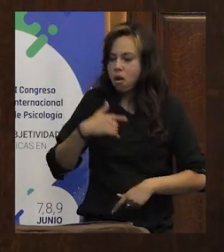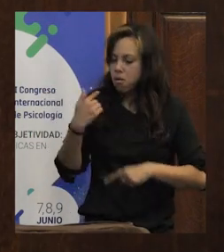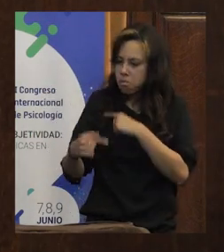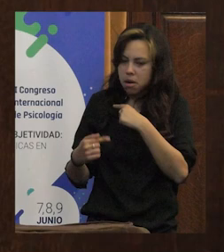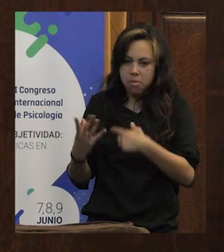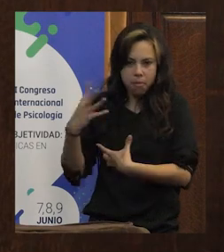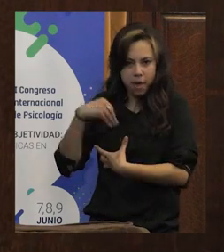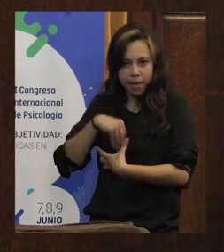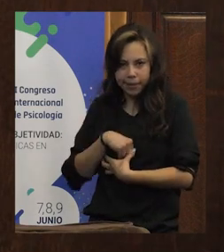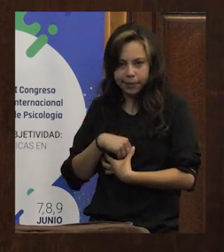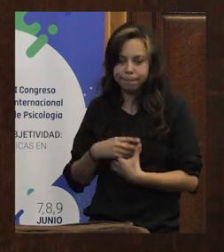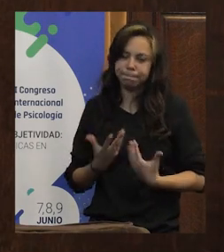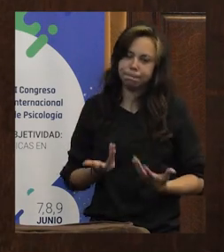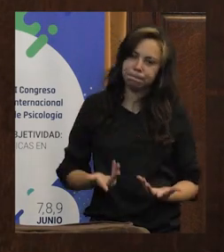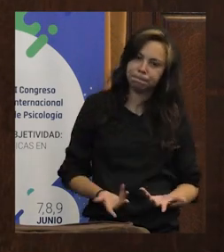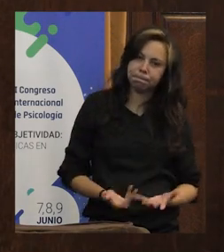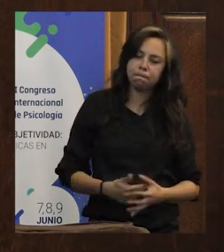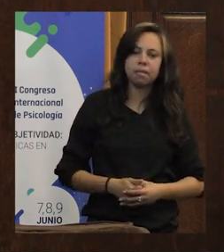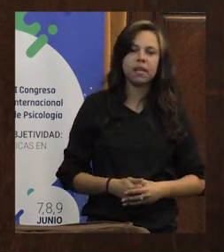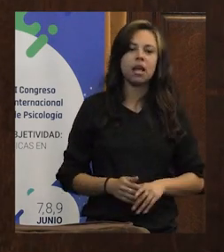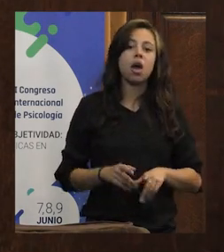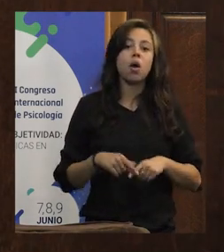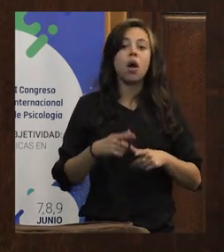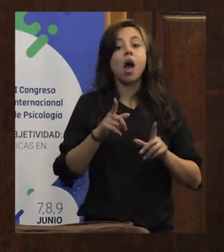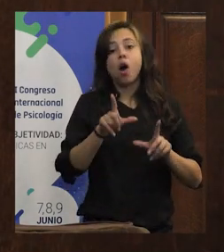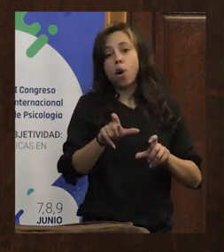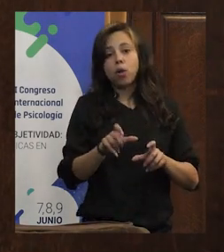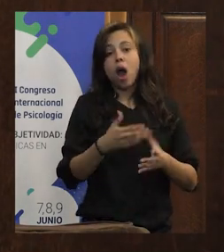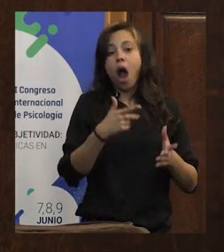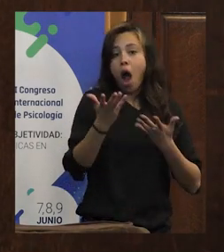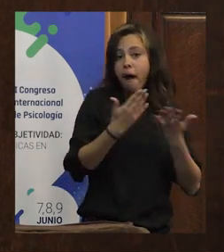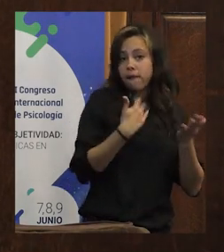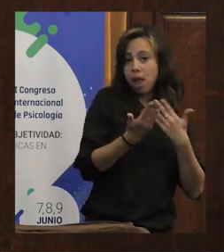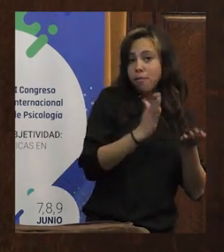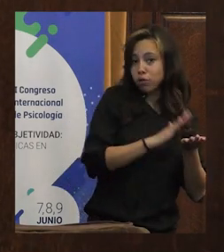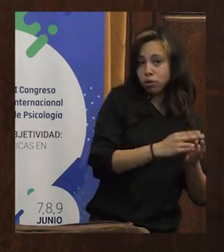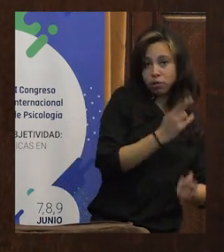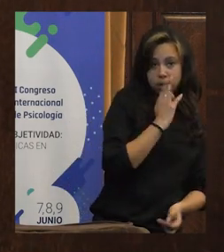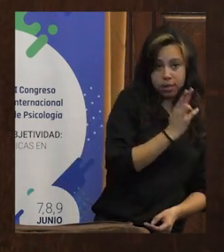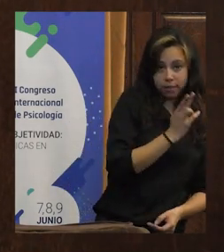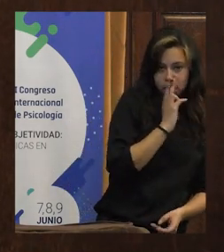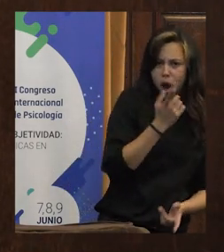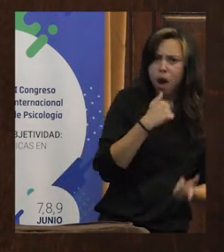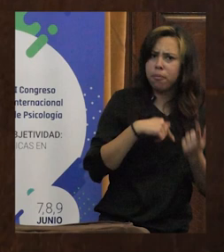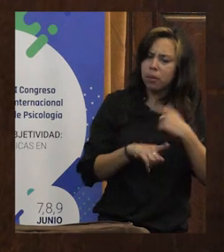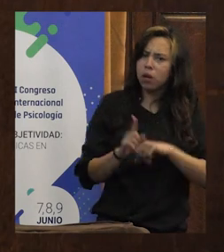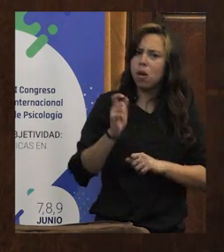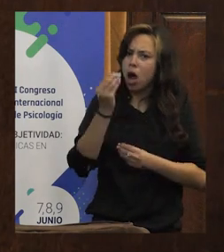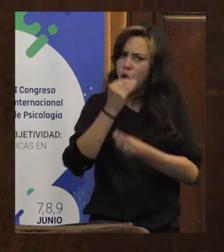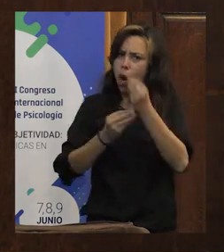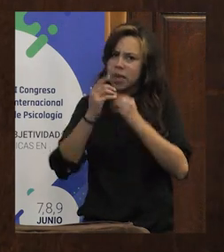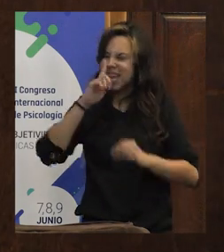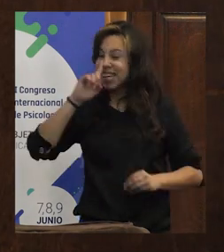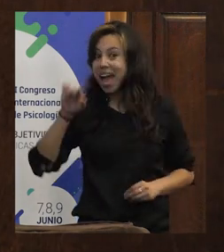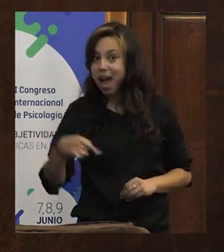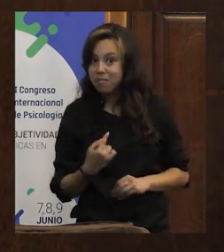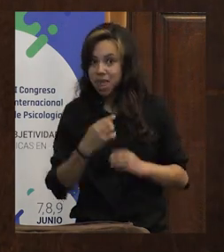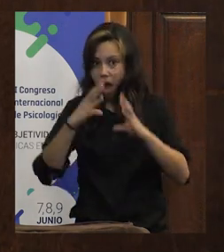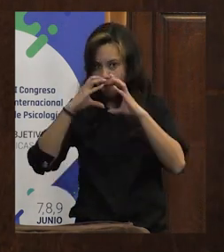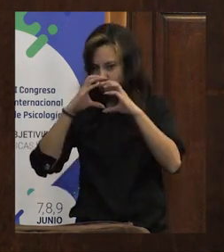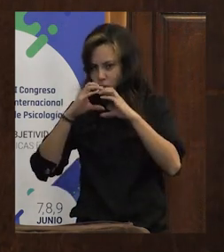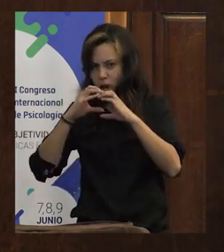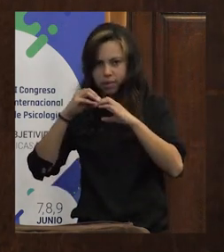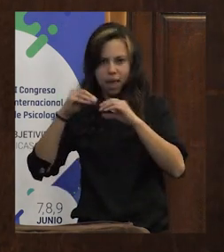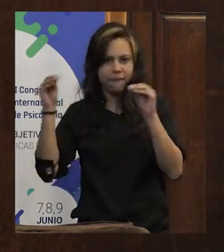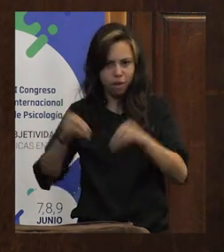exemplo, mas poderia falar das comidas rápidas, do fast food, ou da falta de exercício